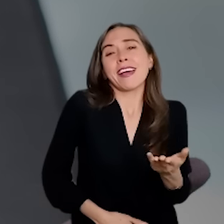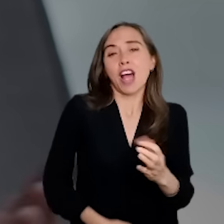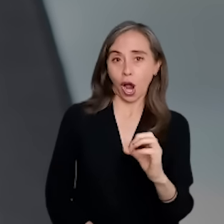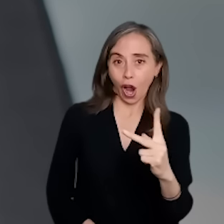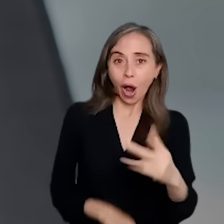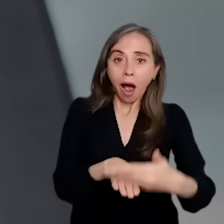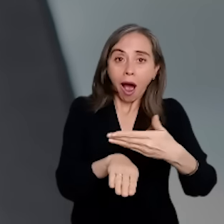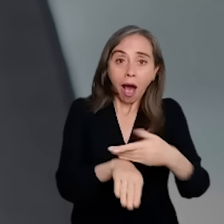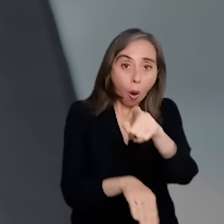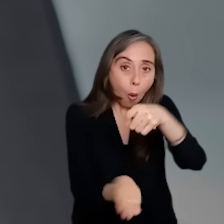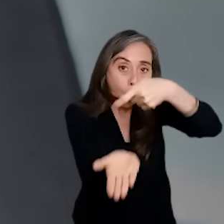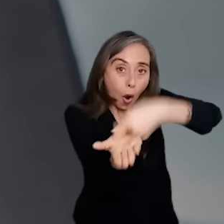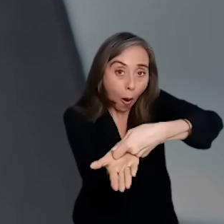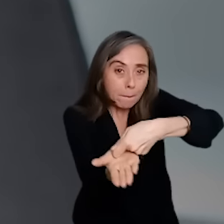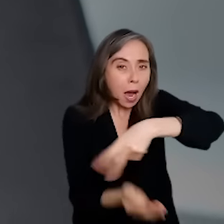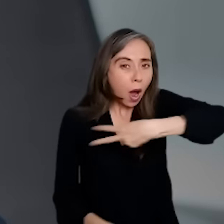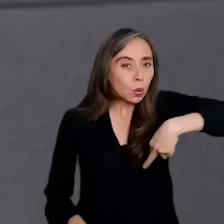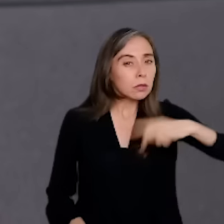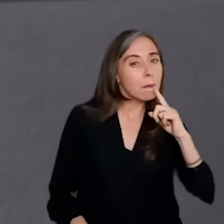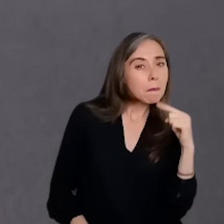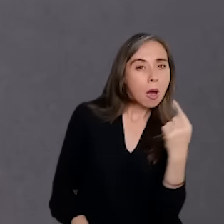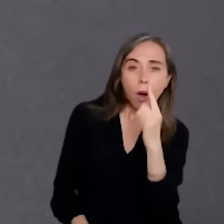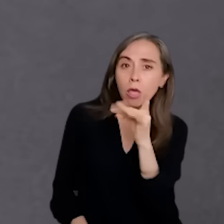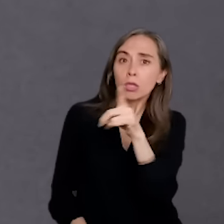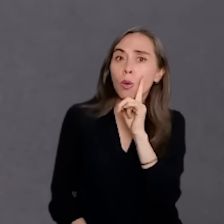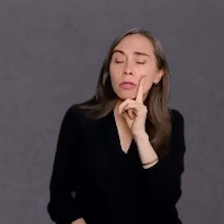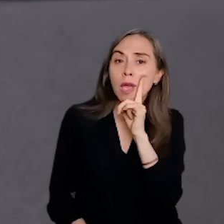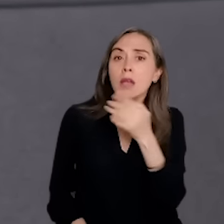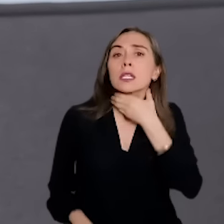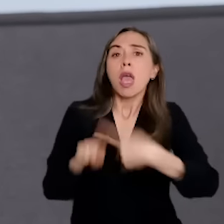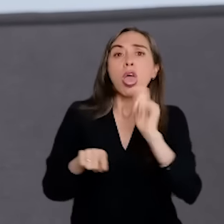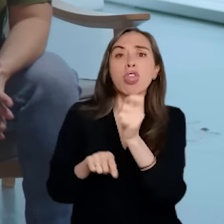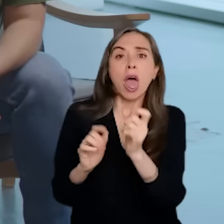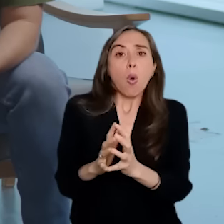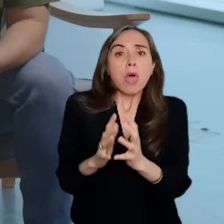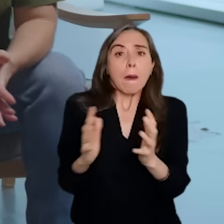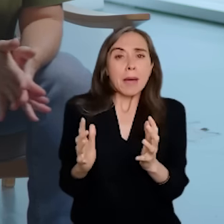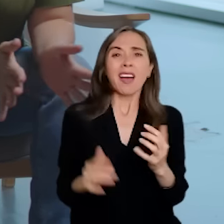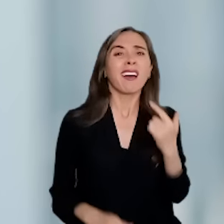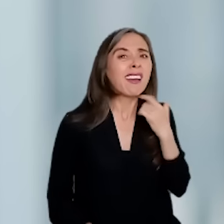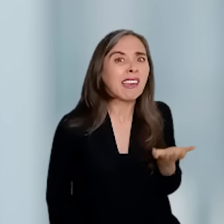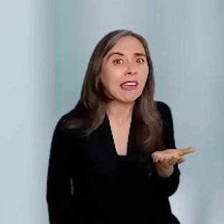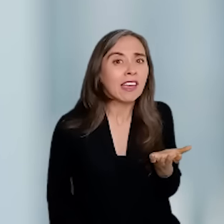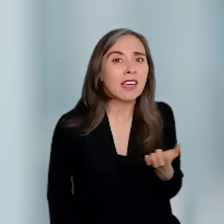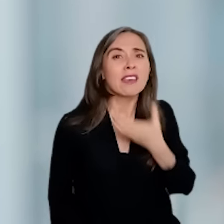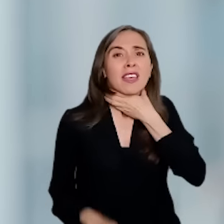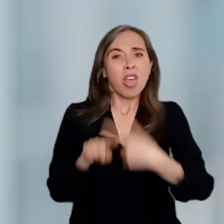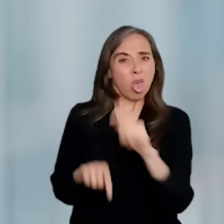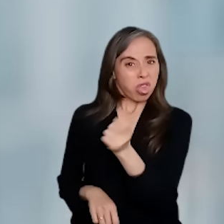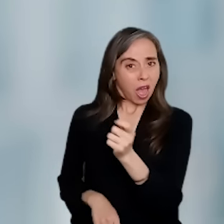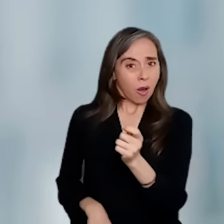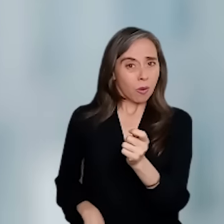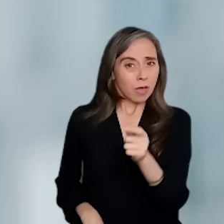Se lo merece. Ok, pero antes de comprarlo, estuvimos averiguando y notamos que tienes una deuda mucho más grande.